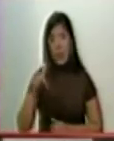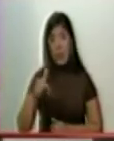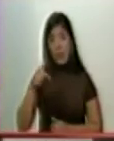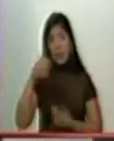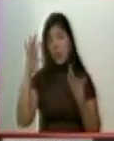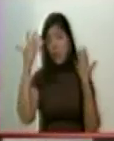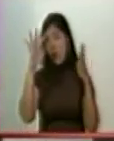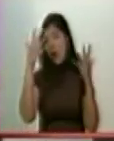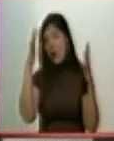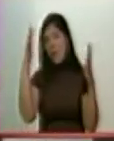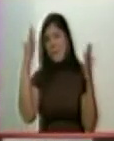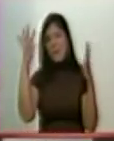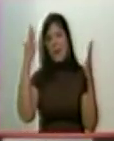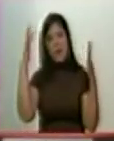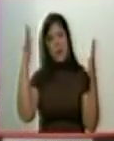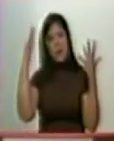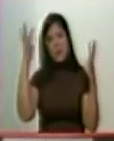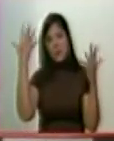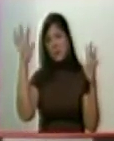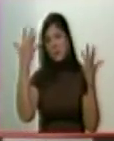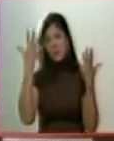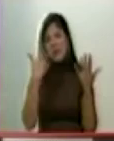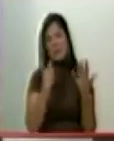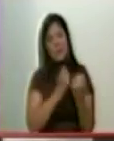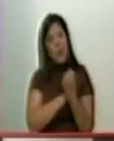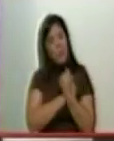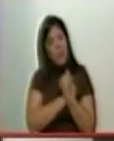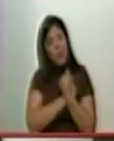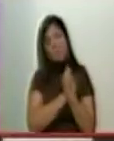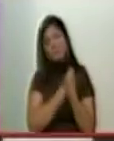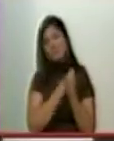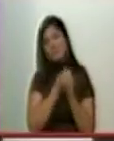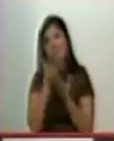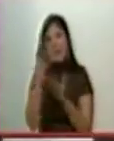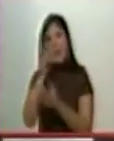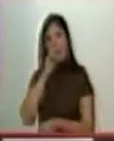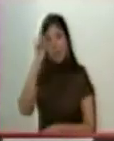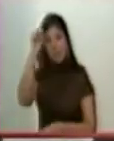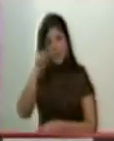un fuerte aplauso y todo nuestro cariño, nuestro amor,